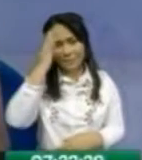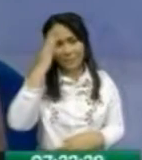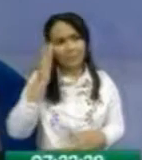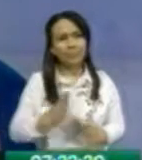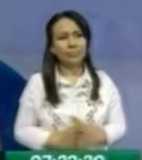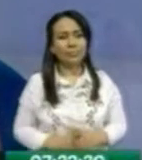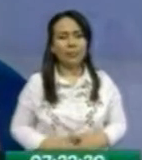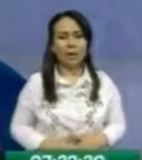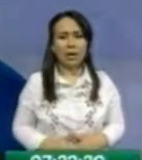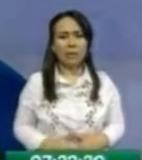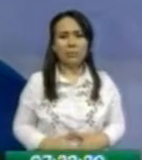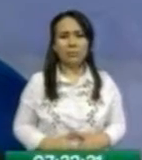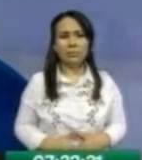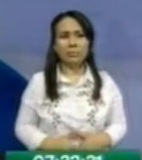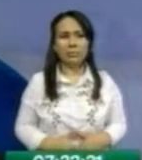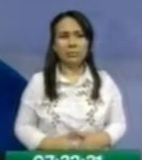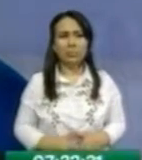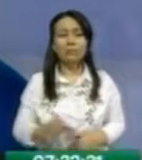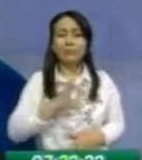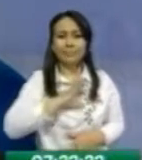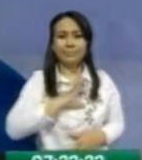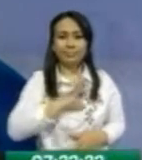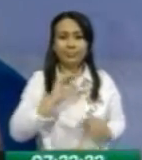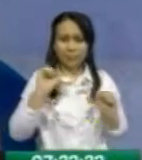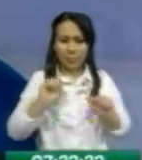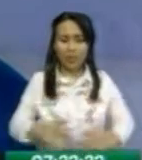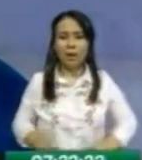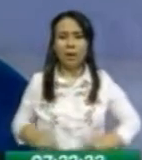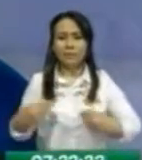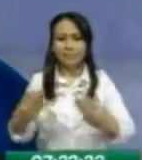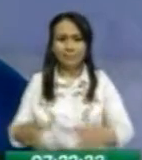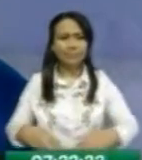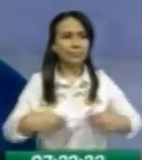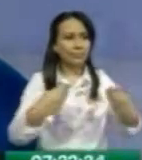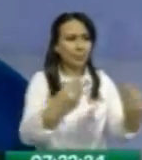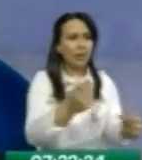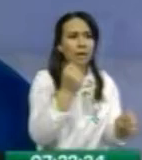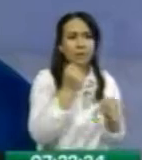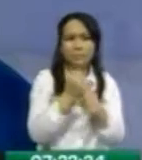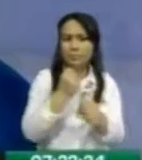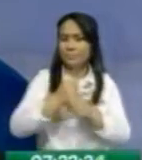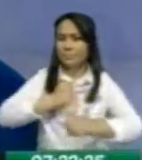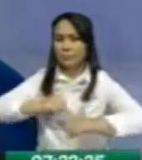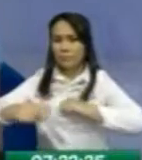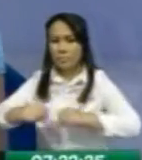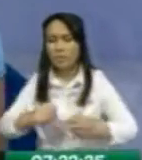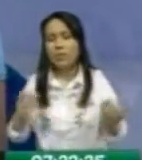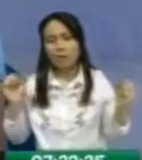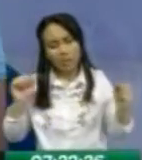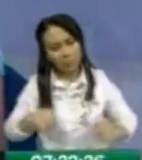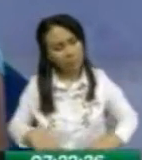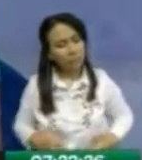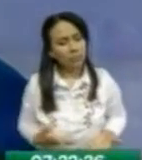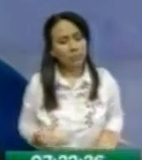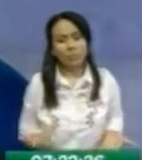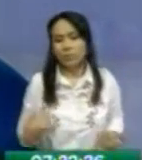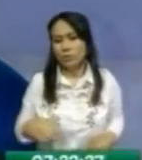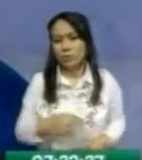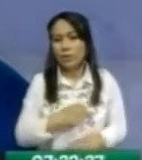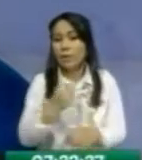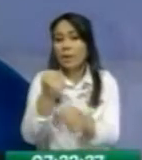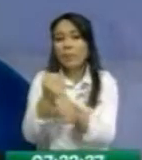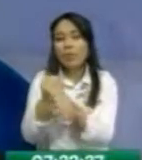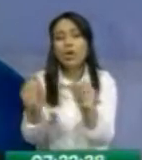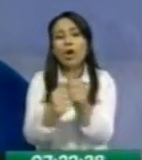Luisa, que las carreras técnicas y tecnológicas son las que más demanda laboral tienen. Claro. En ese sentido, estamos trabajando con el